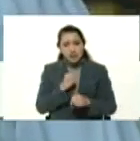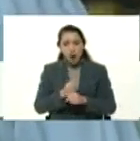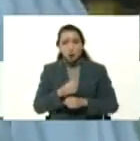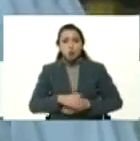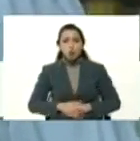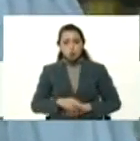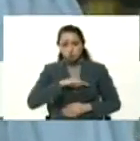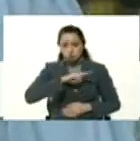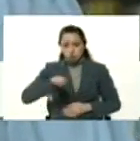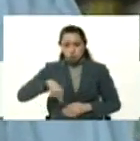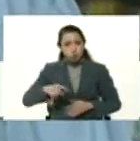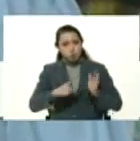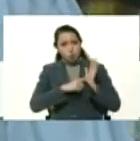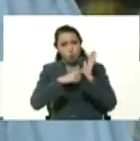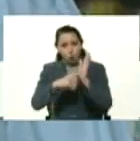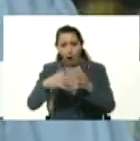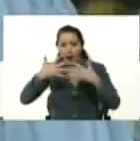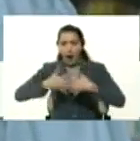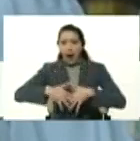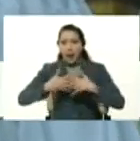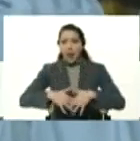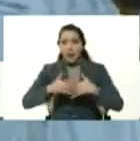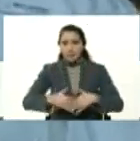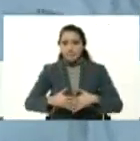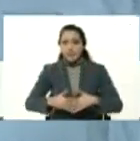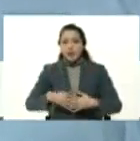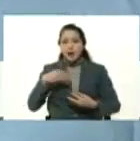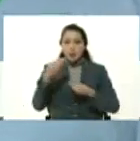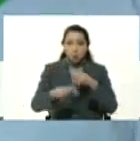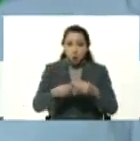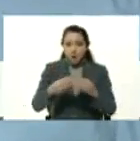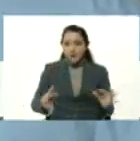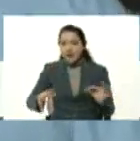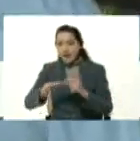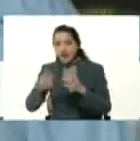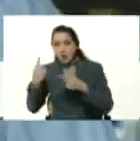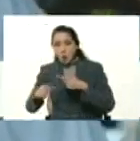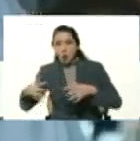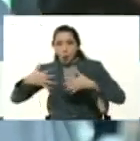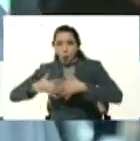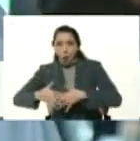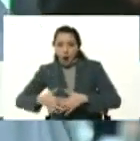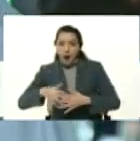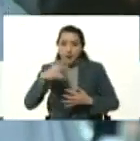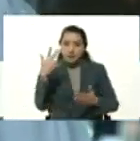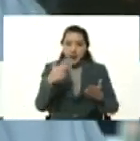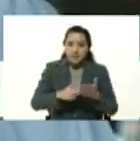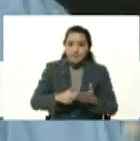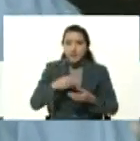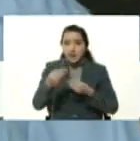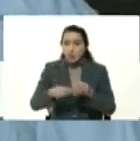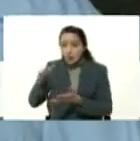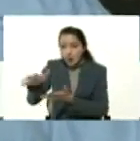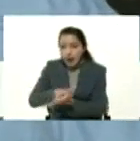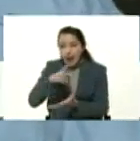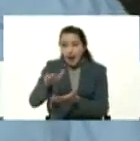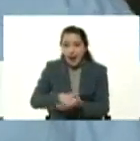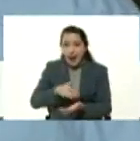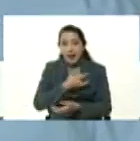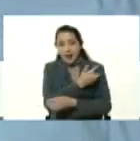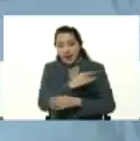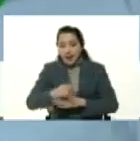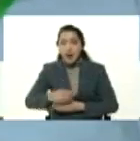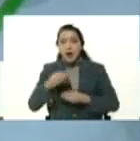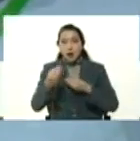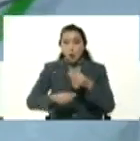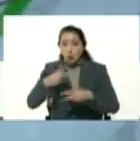Nosotros representamos a la empresa y asociación con Senaca, que produce más de 3.000 hectáreas al año de arroz, PADI, y